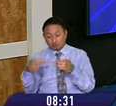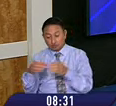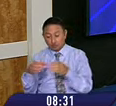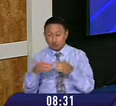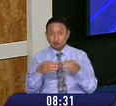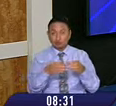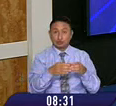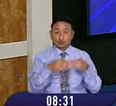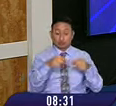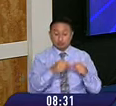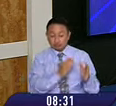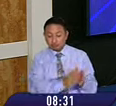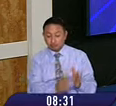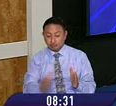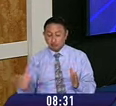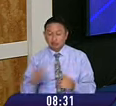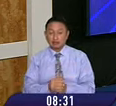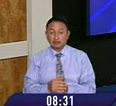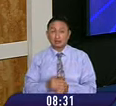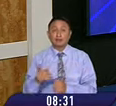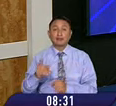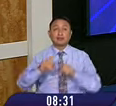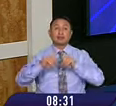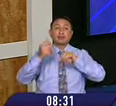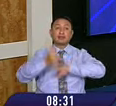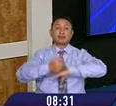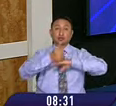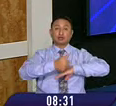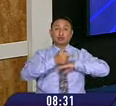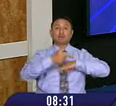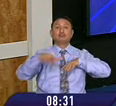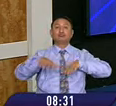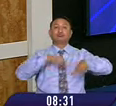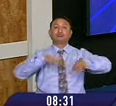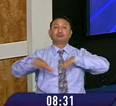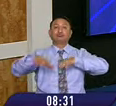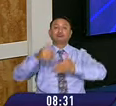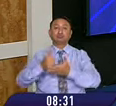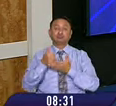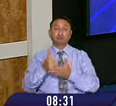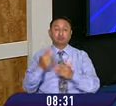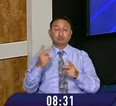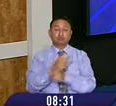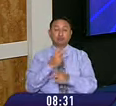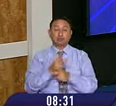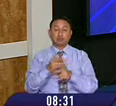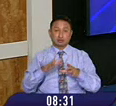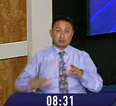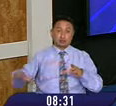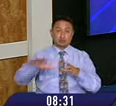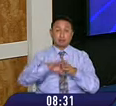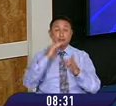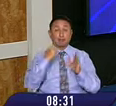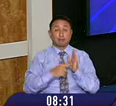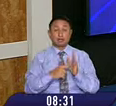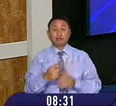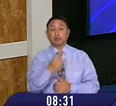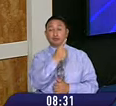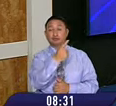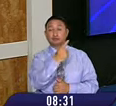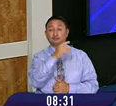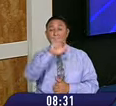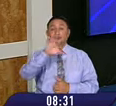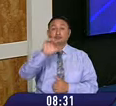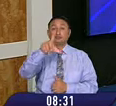cabildos delinean conjuntamente con las diferentes autoridades las acciones en favor de precautelar los sitios. Ejemplo, lo que está haciendo La